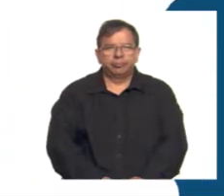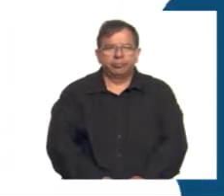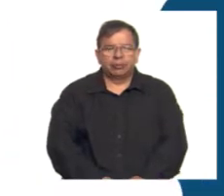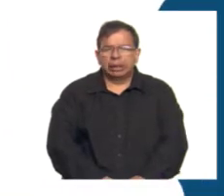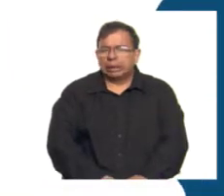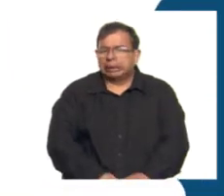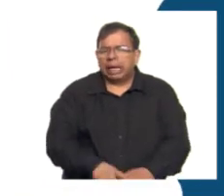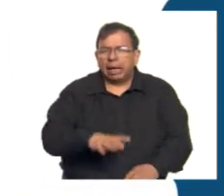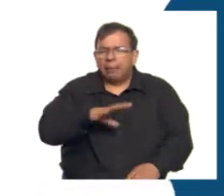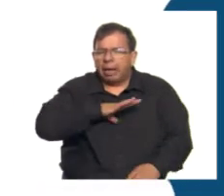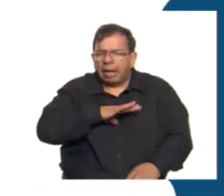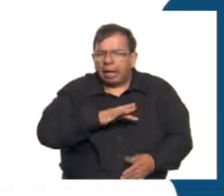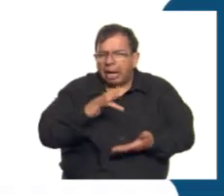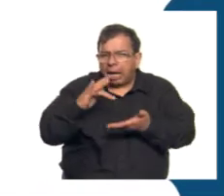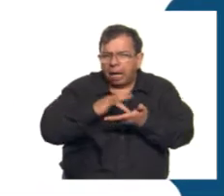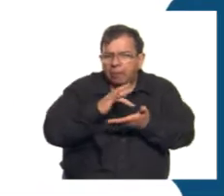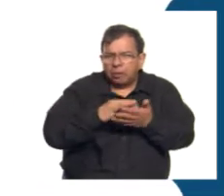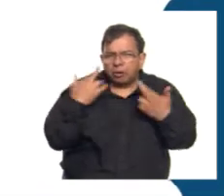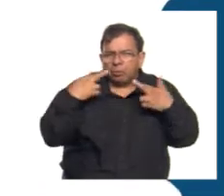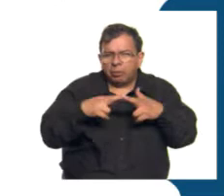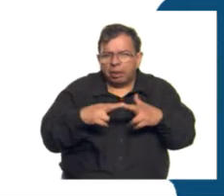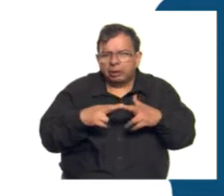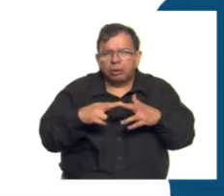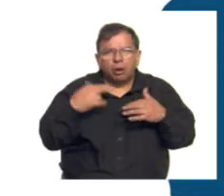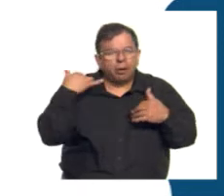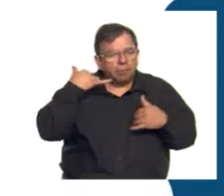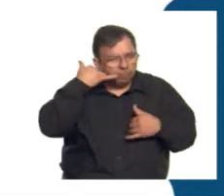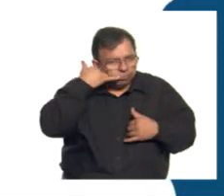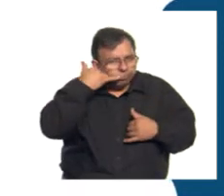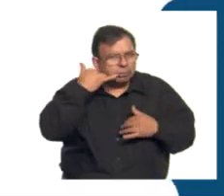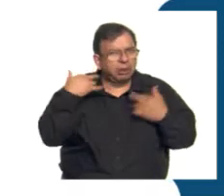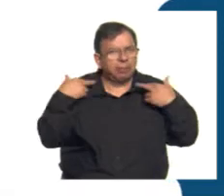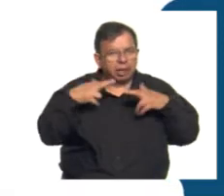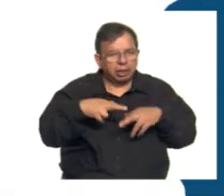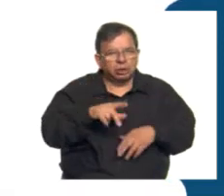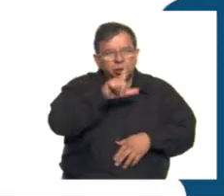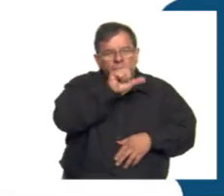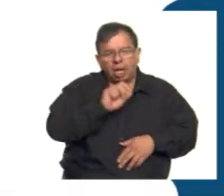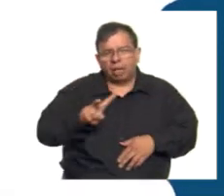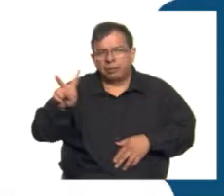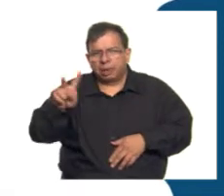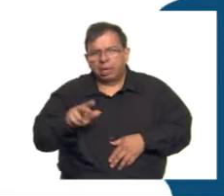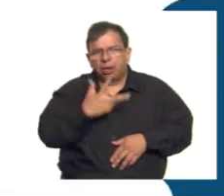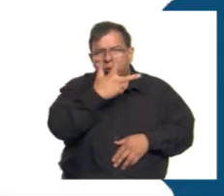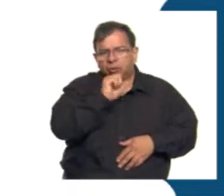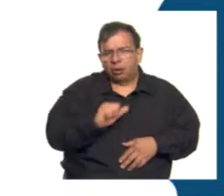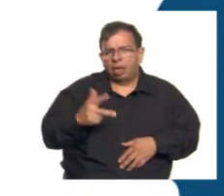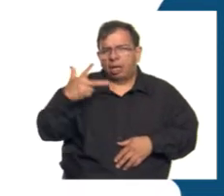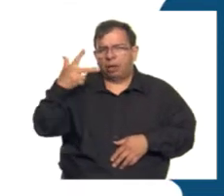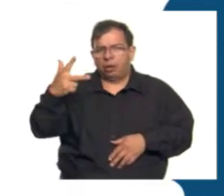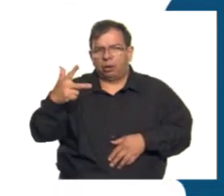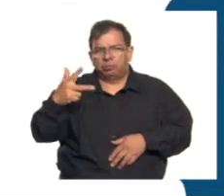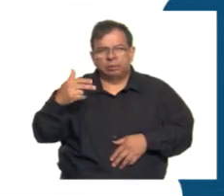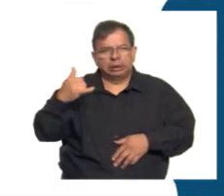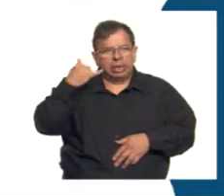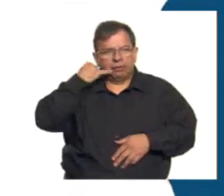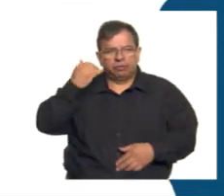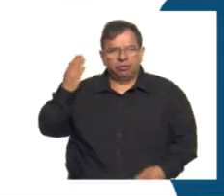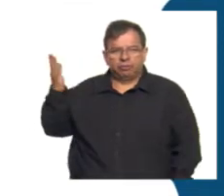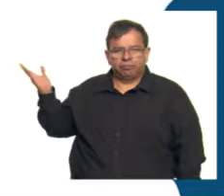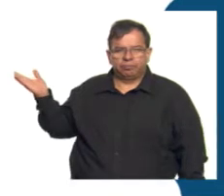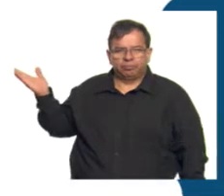Para solicitar apoyo pedagógico, comunícate con maestras y maestros de lunes a viernes de 8 a 20 horas al